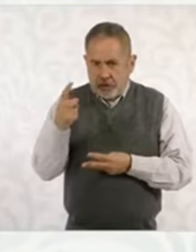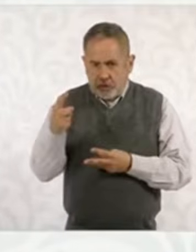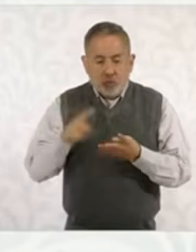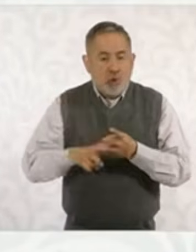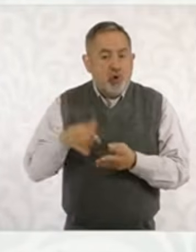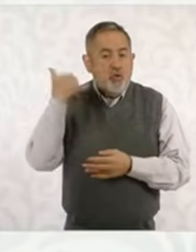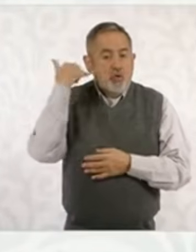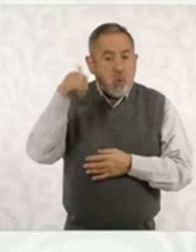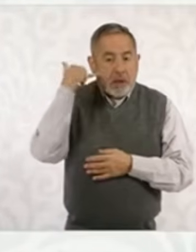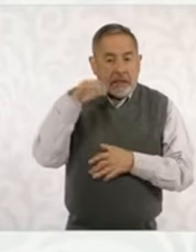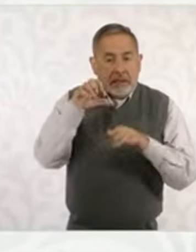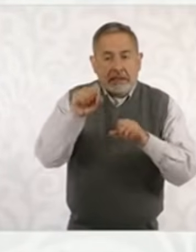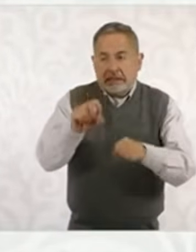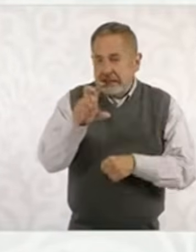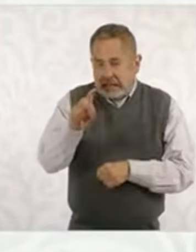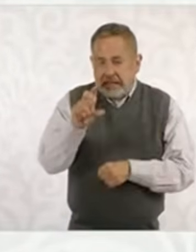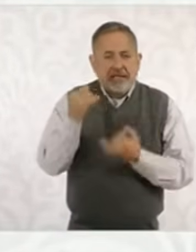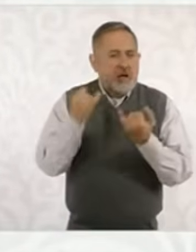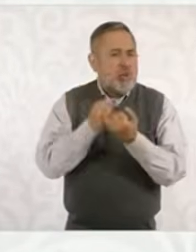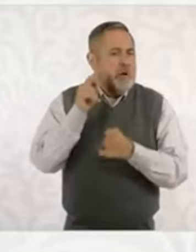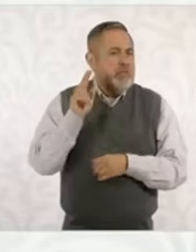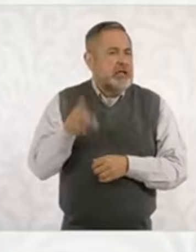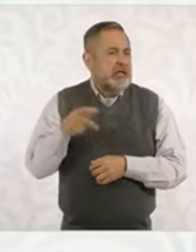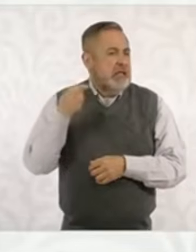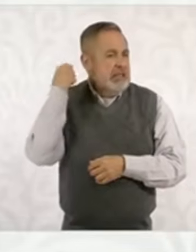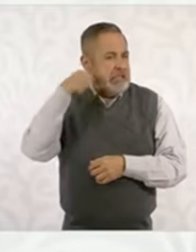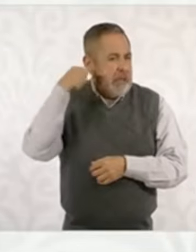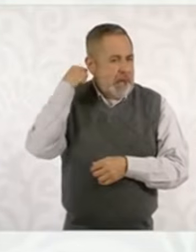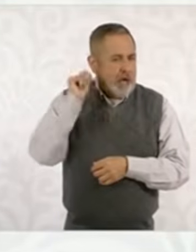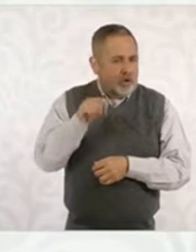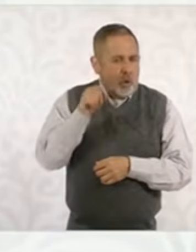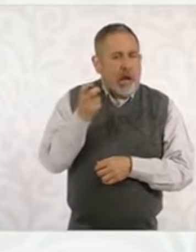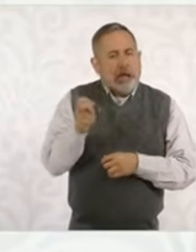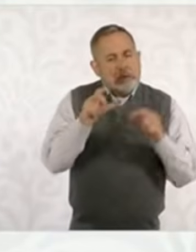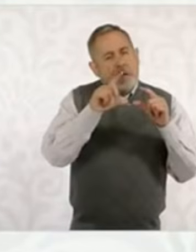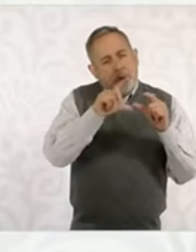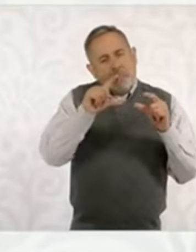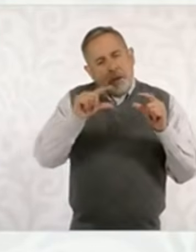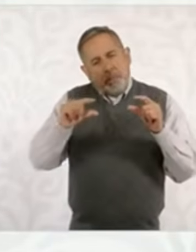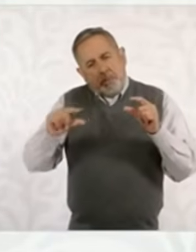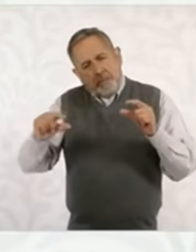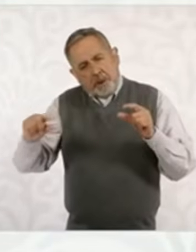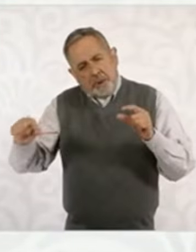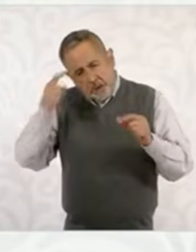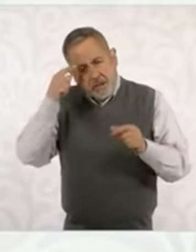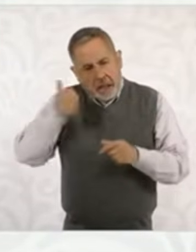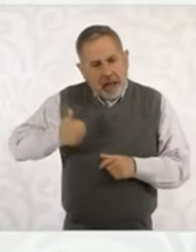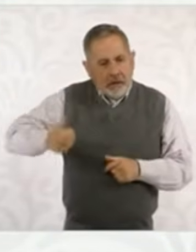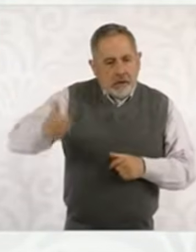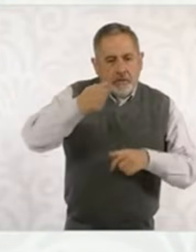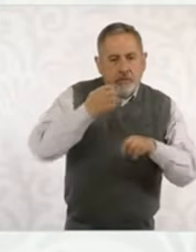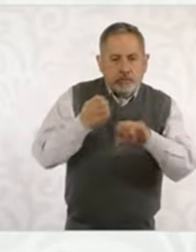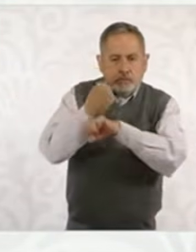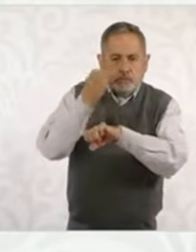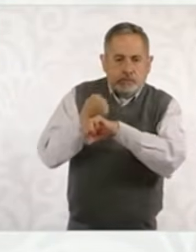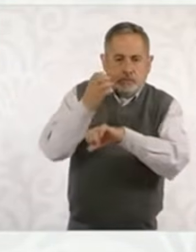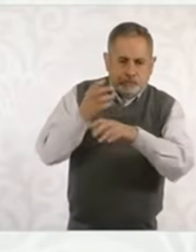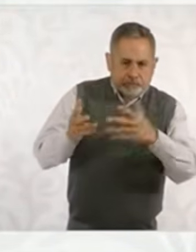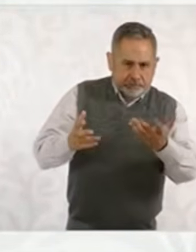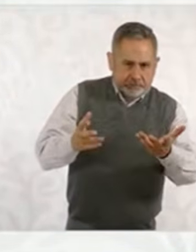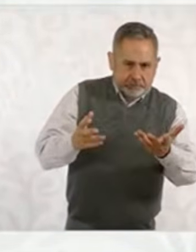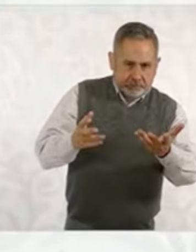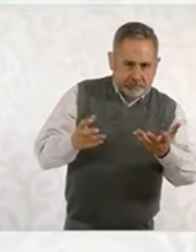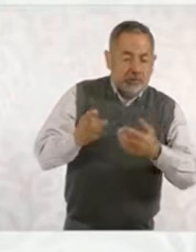Yucatán cerca de 30, al igual que Tabasco, y así sucesivamente para todos los demás estados. Esto es lo